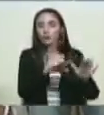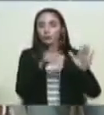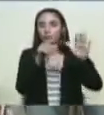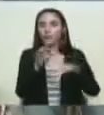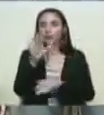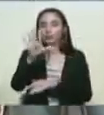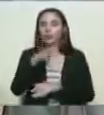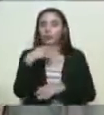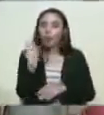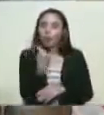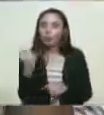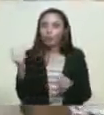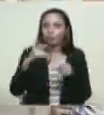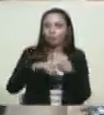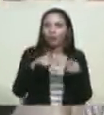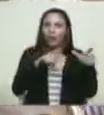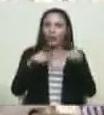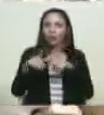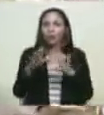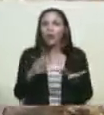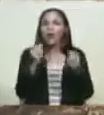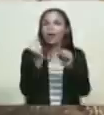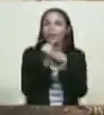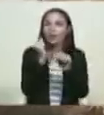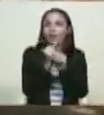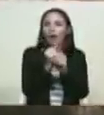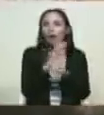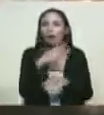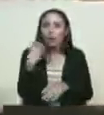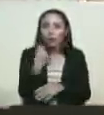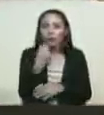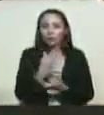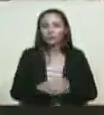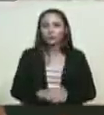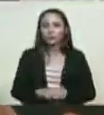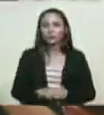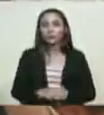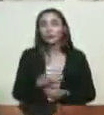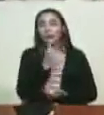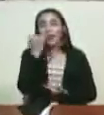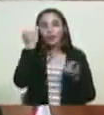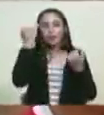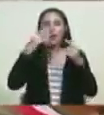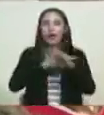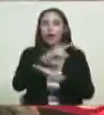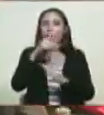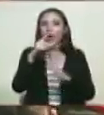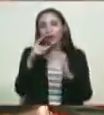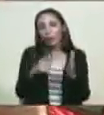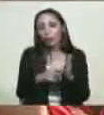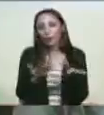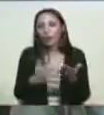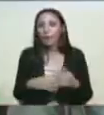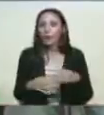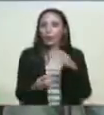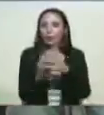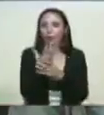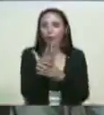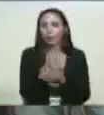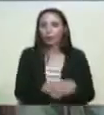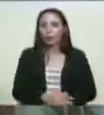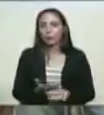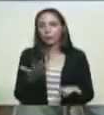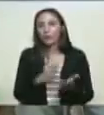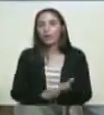34.965 jóvenes. Pero en el mes de mayo la meta es incorporar, Erika, Carolina,